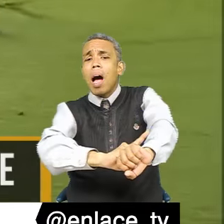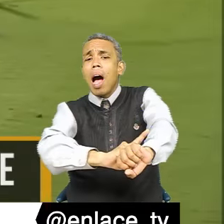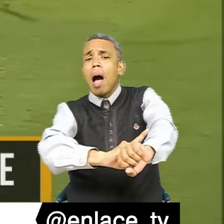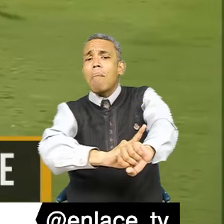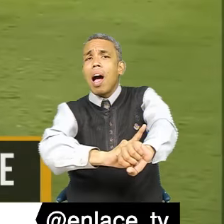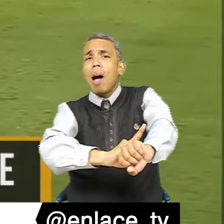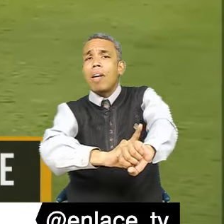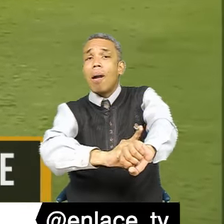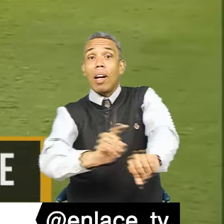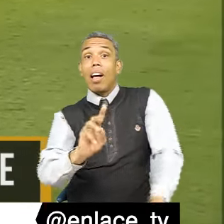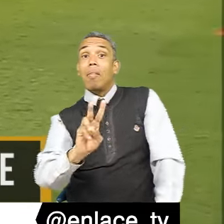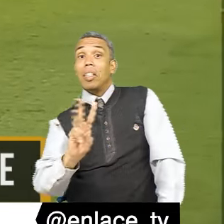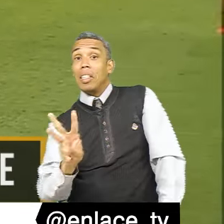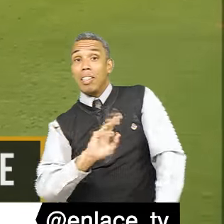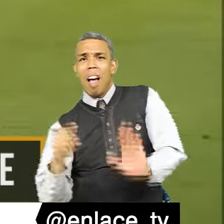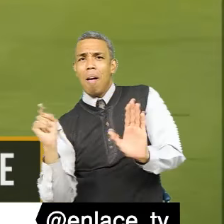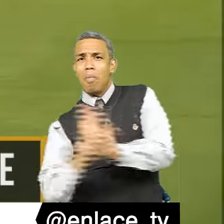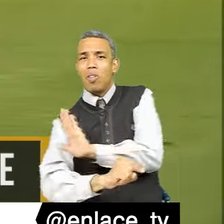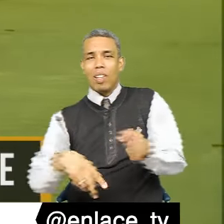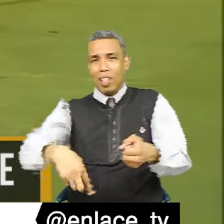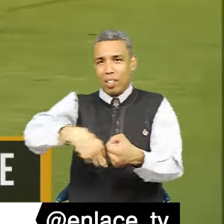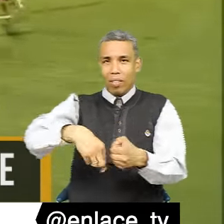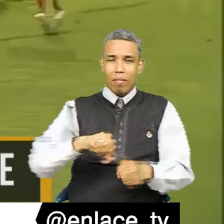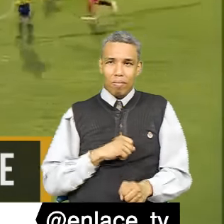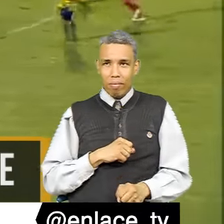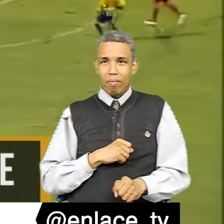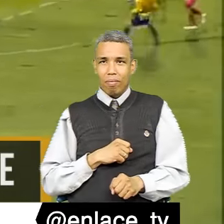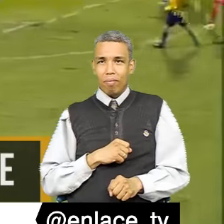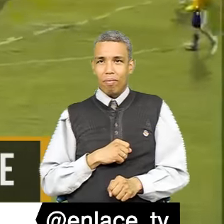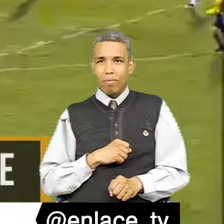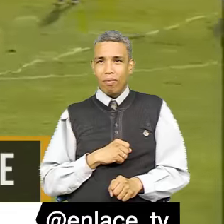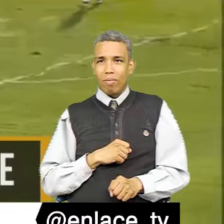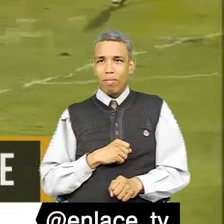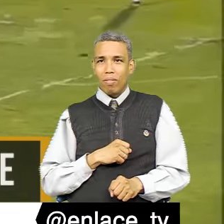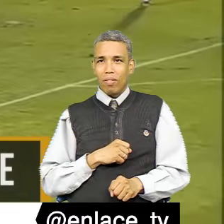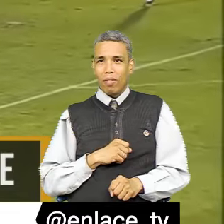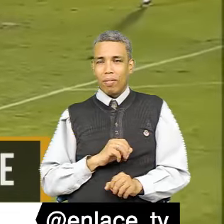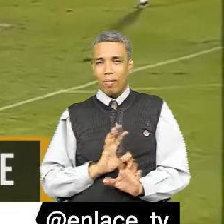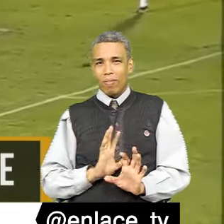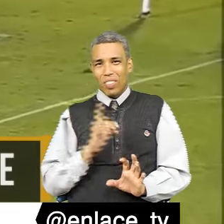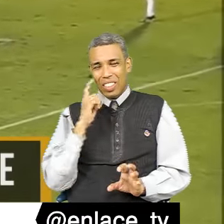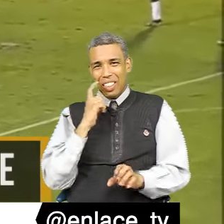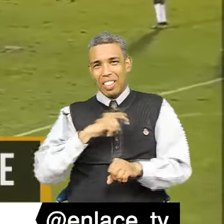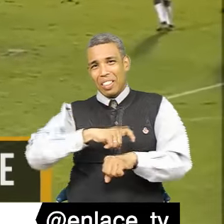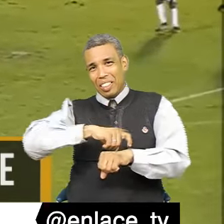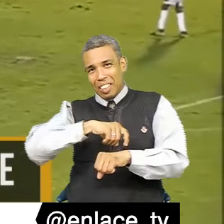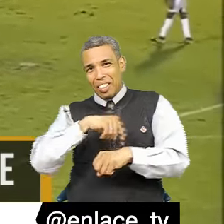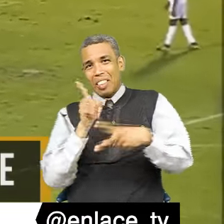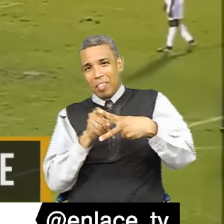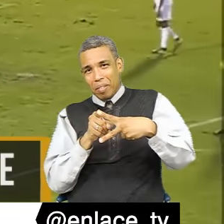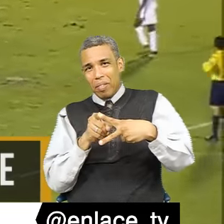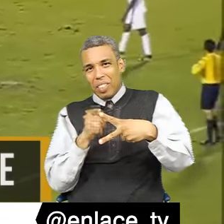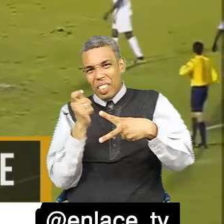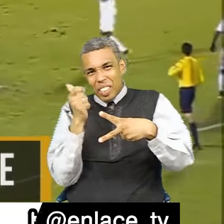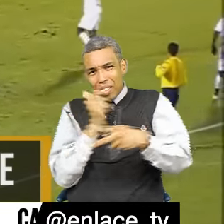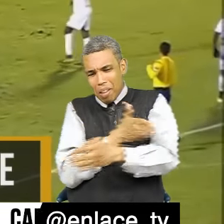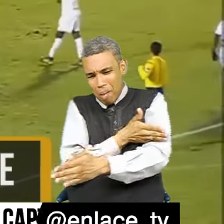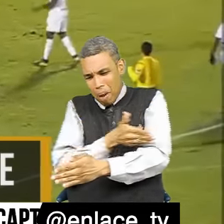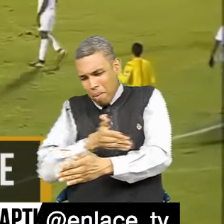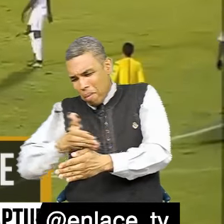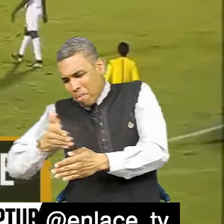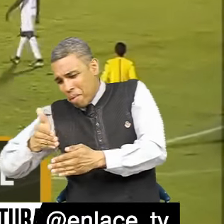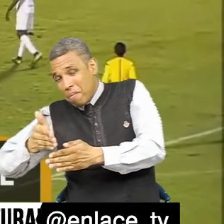producción. Sin embargo, ya en la parte complementaria del primer tiempo, a los 40 minutos, Patriotas logra la igualdad 1-1 por medio de